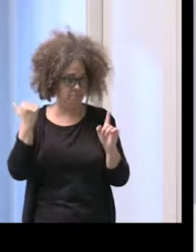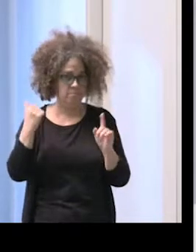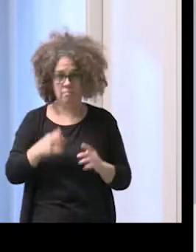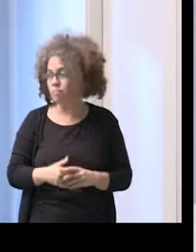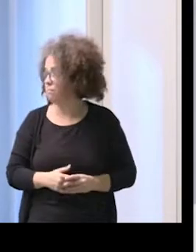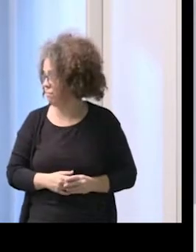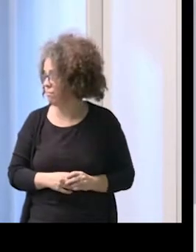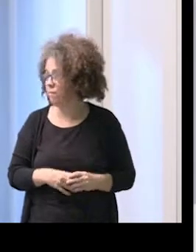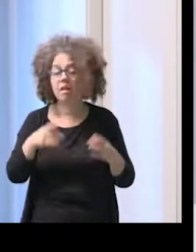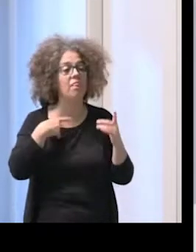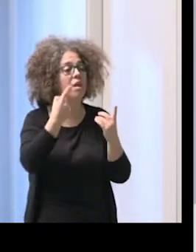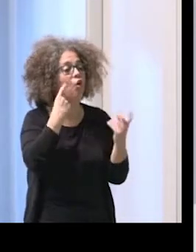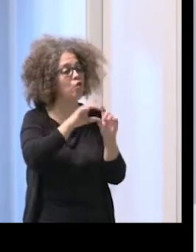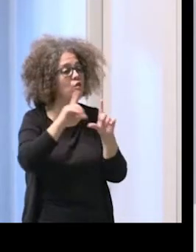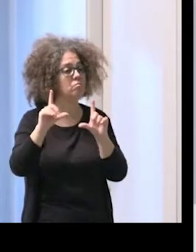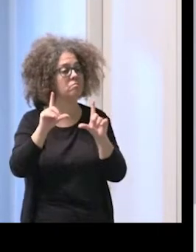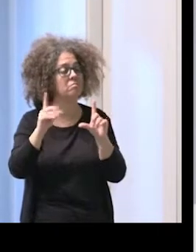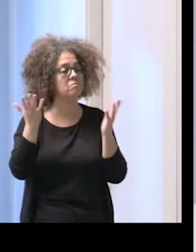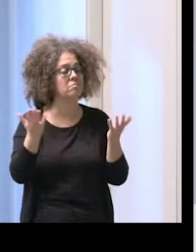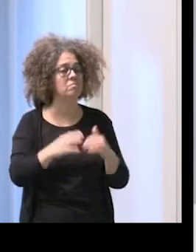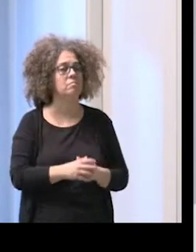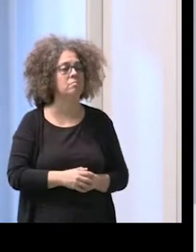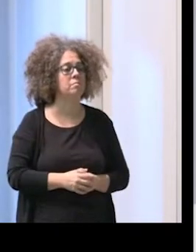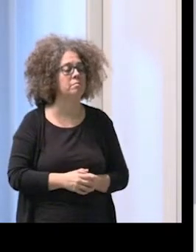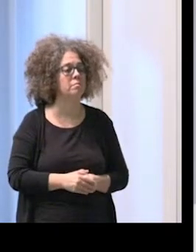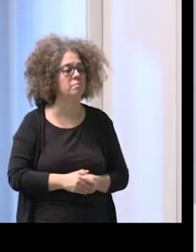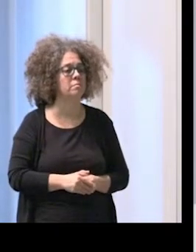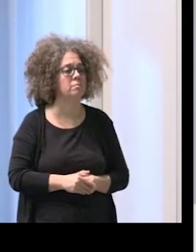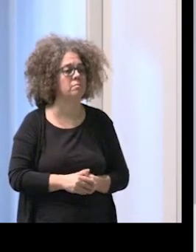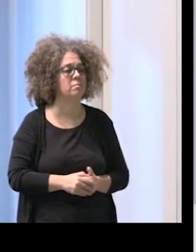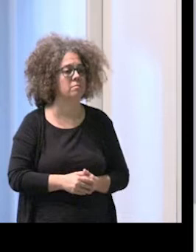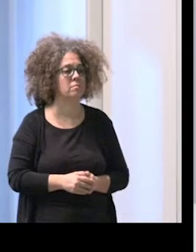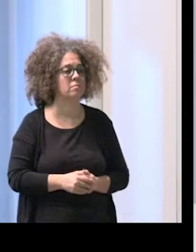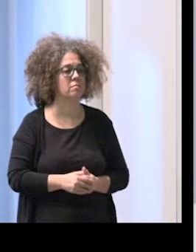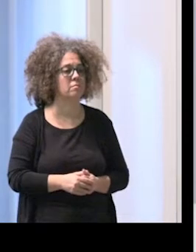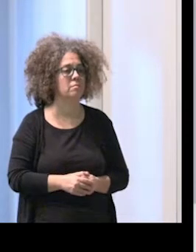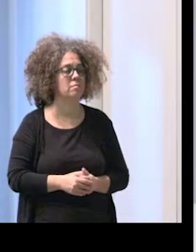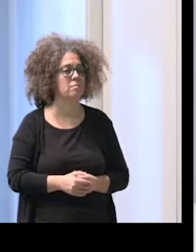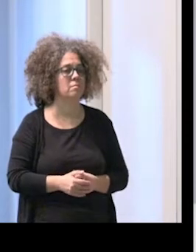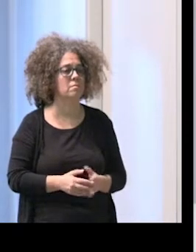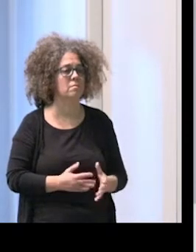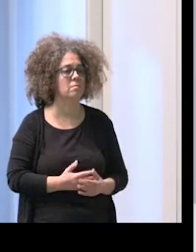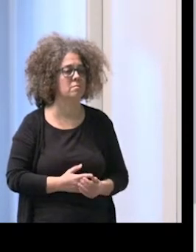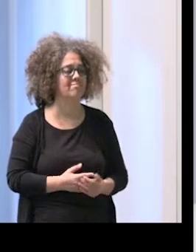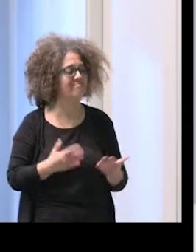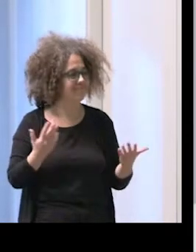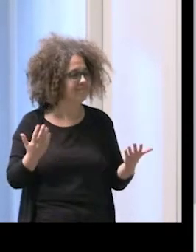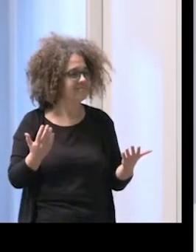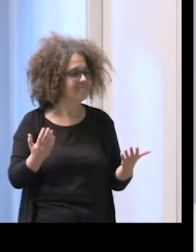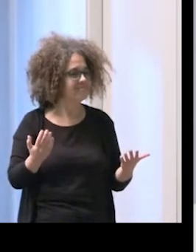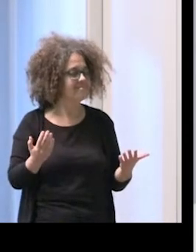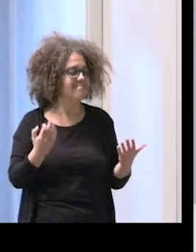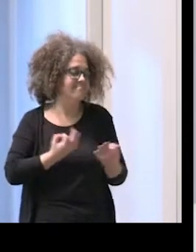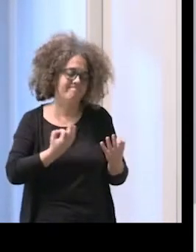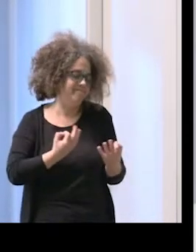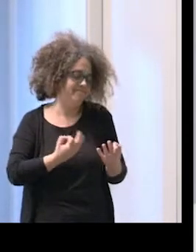de los controles de las células trasplantadas. O sea, esto nos ha dado mucho estímulo para seguir adelante, porque creemos